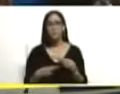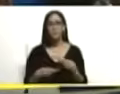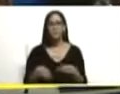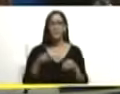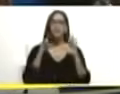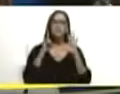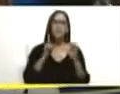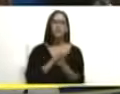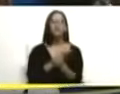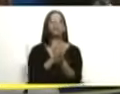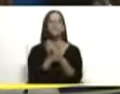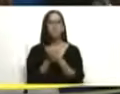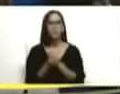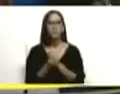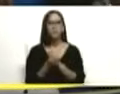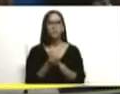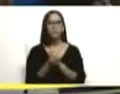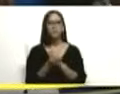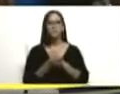7 transformaciones.